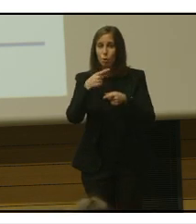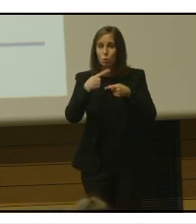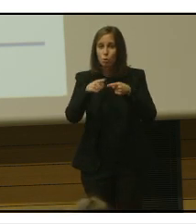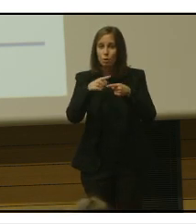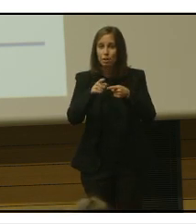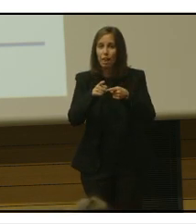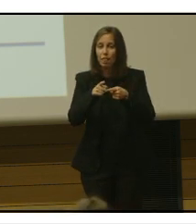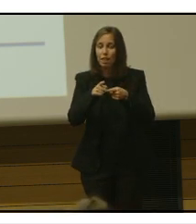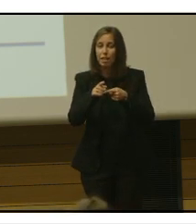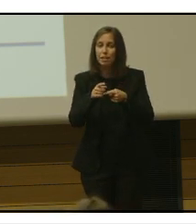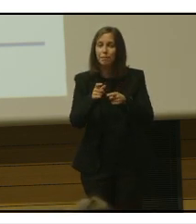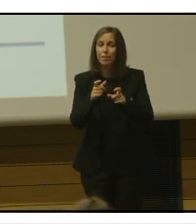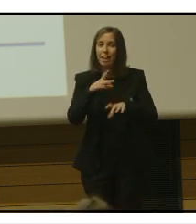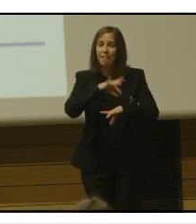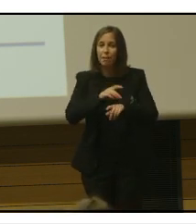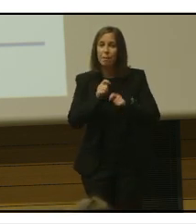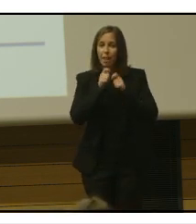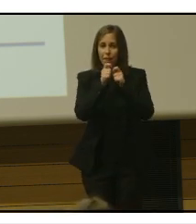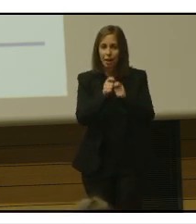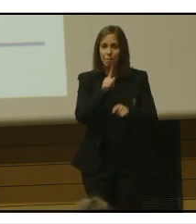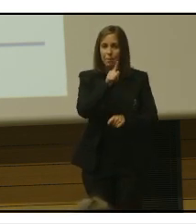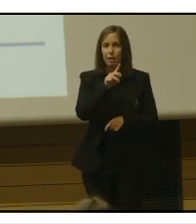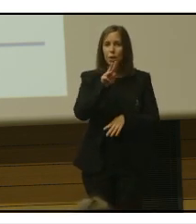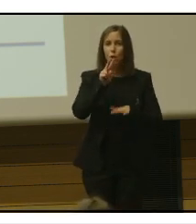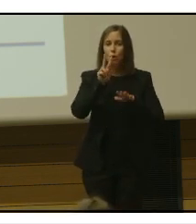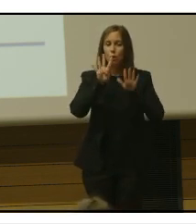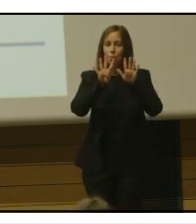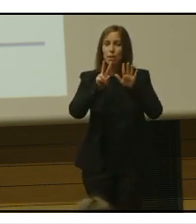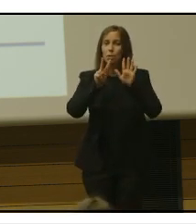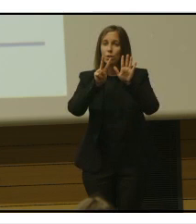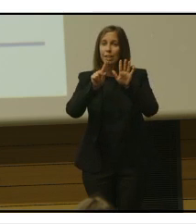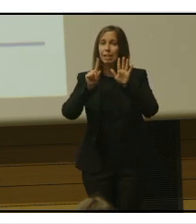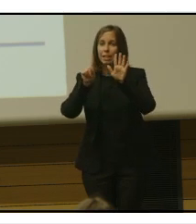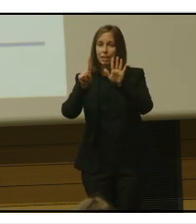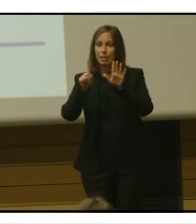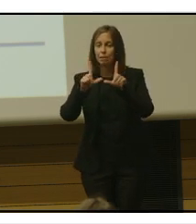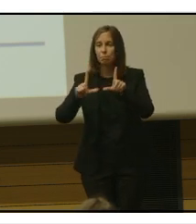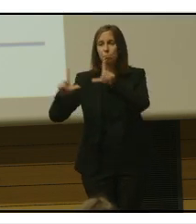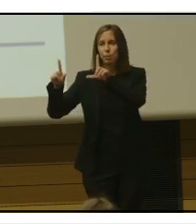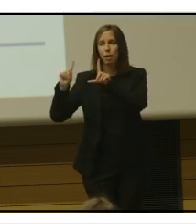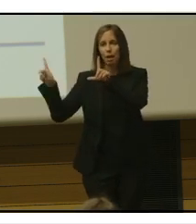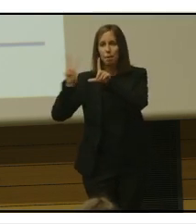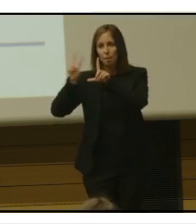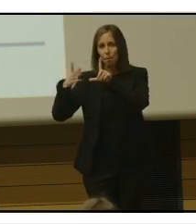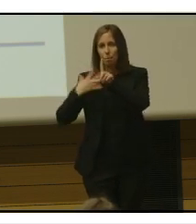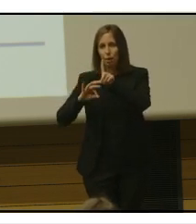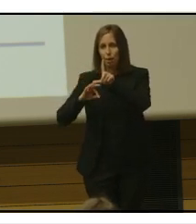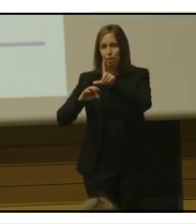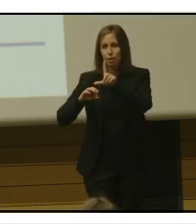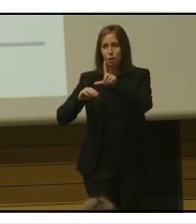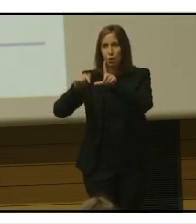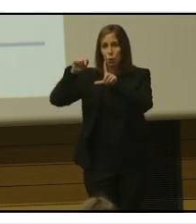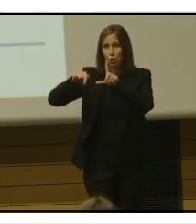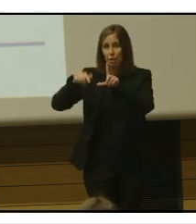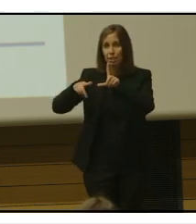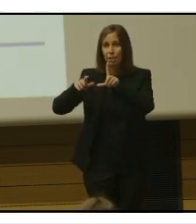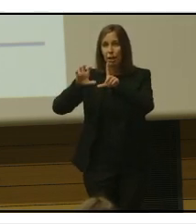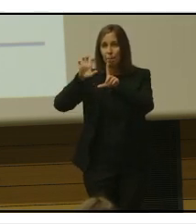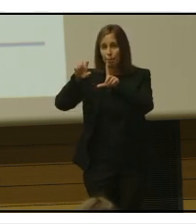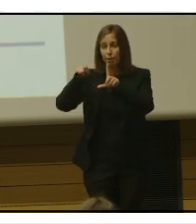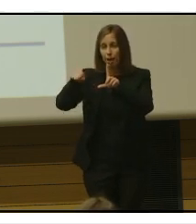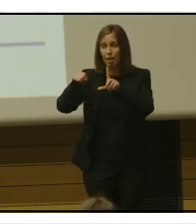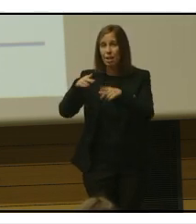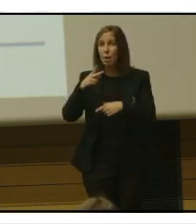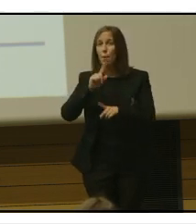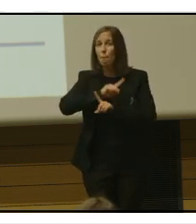enfermedad. 1973, Arizona, la tenéis aquí colocada en rojo, en el sur oeste del país,